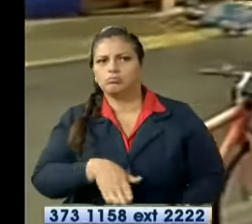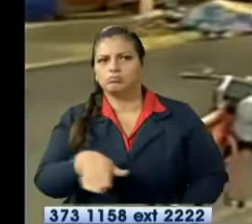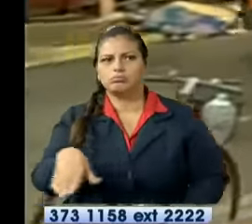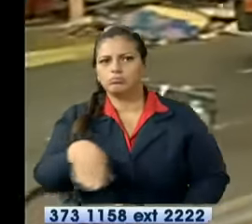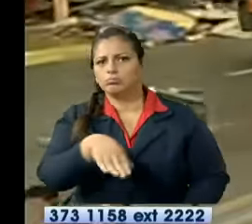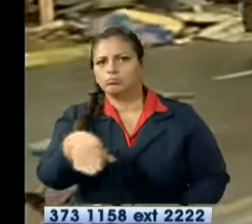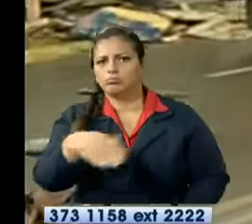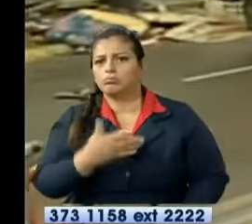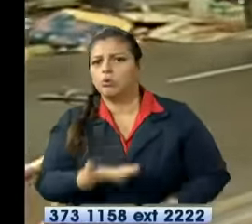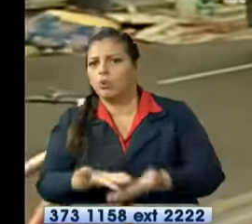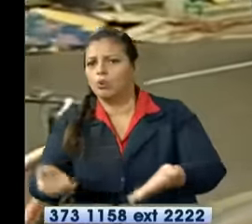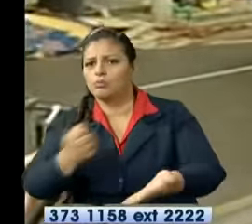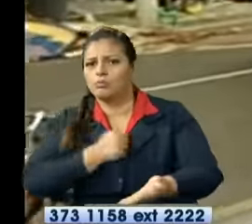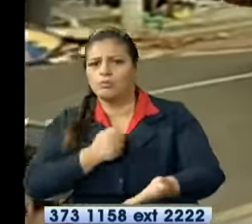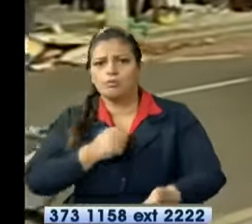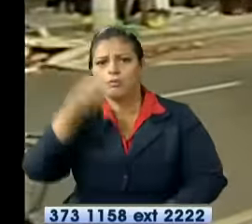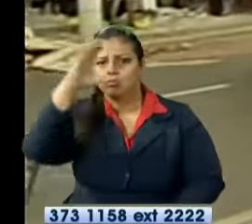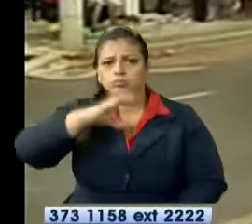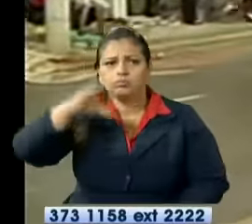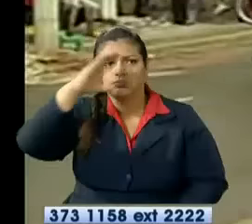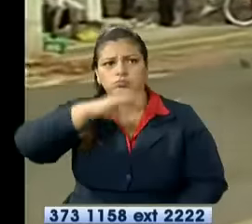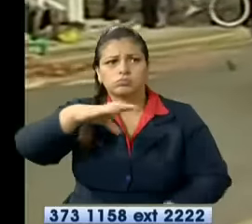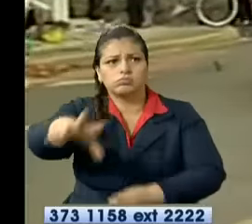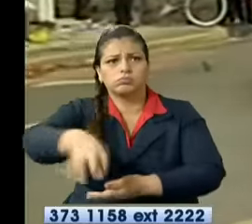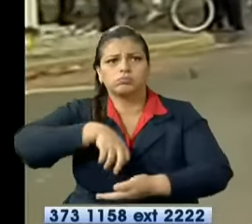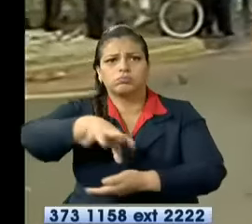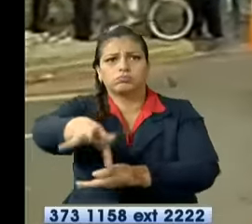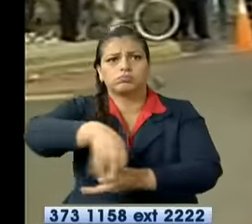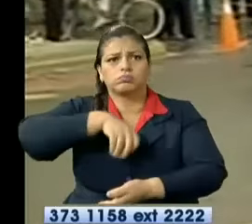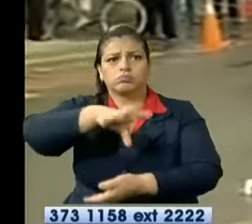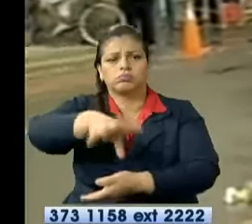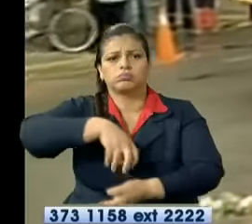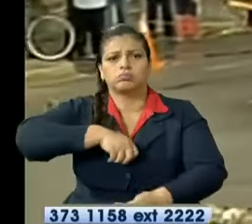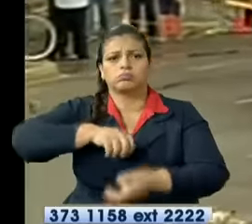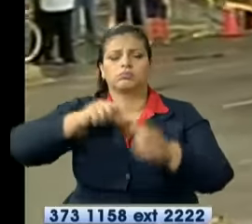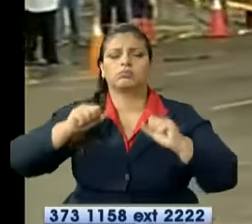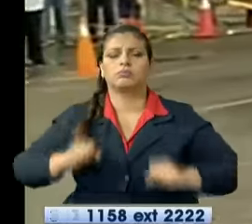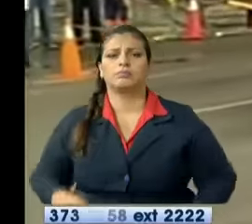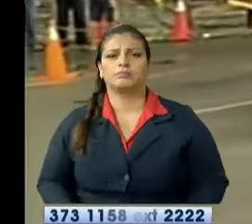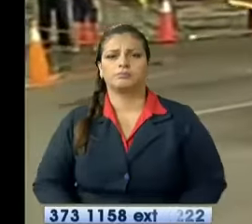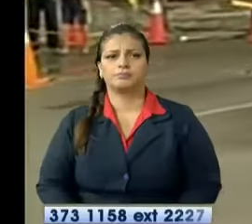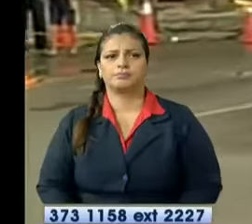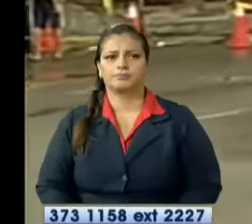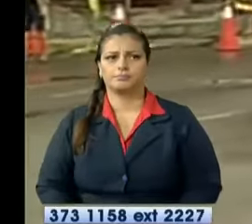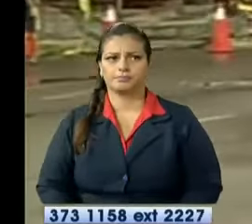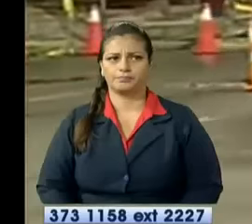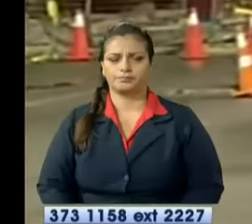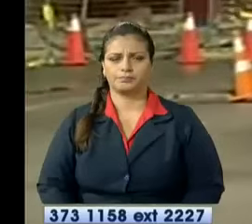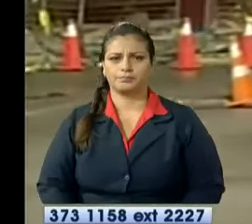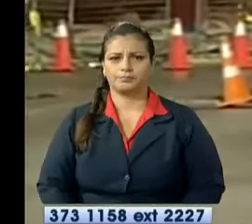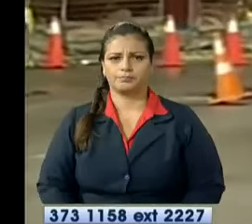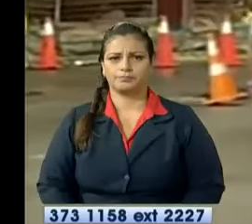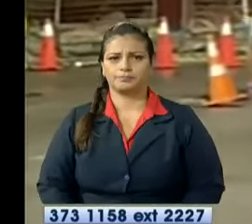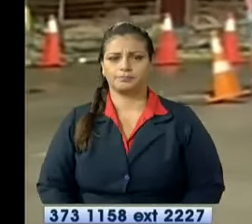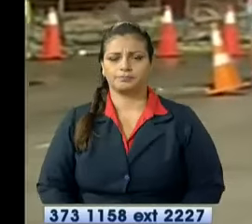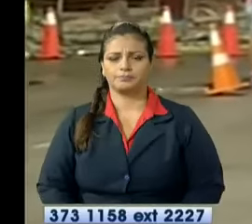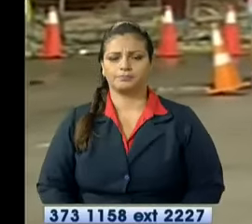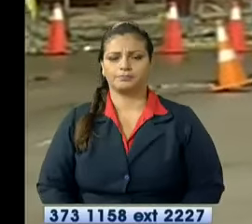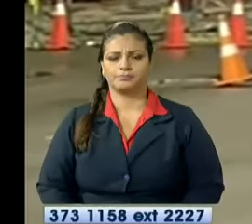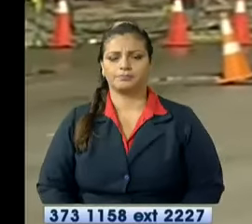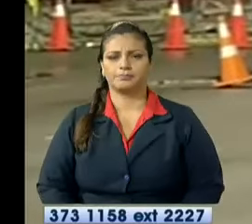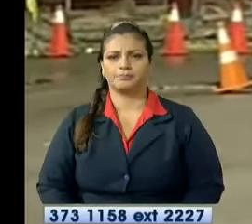en este caso, la expectativa de poder llegar hasta sus locales y retirar lo que quede de la mercadería o lo que quede de sus enseres